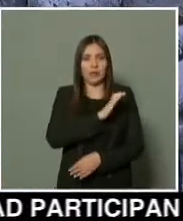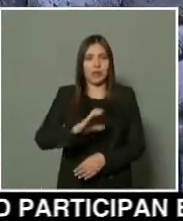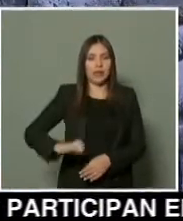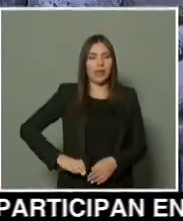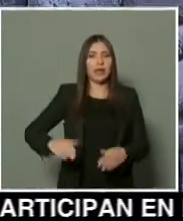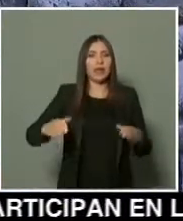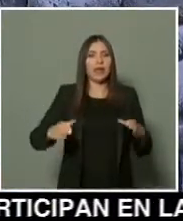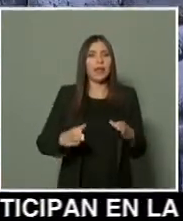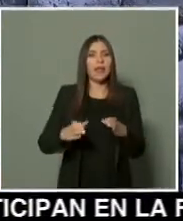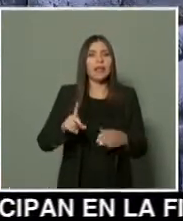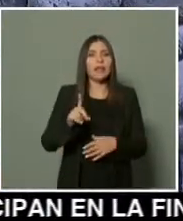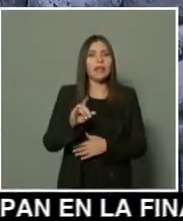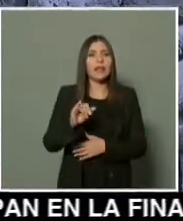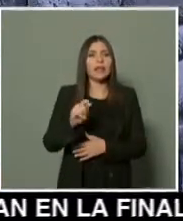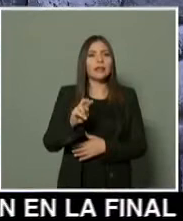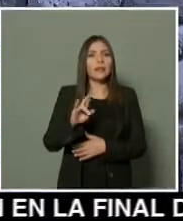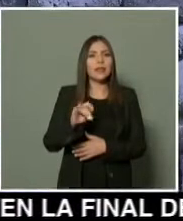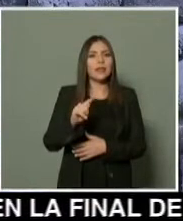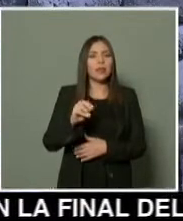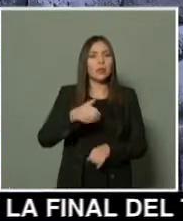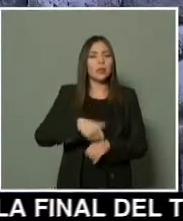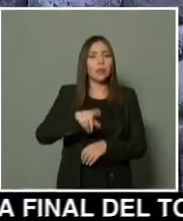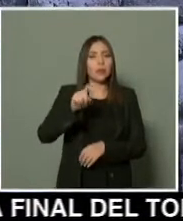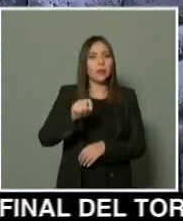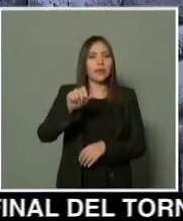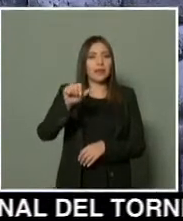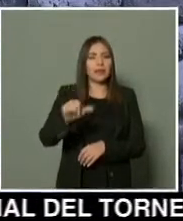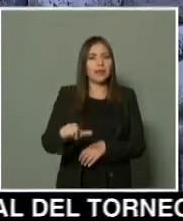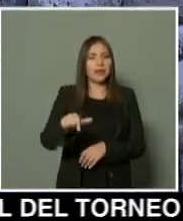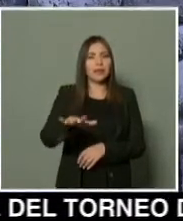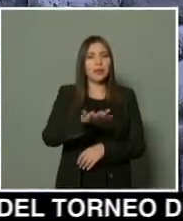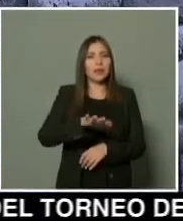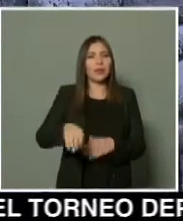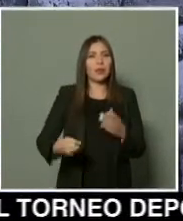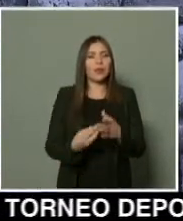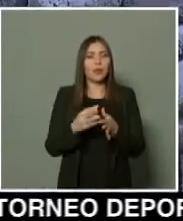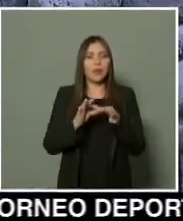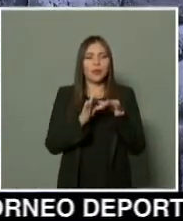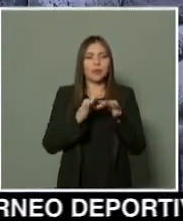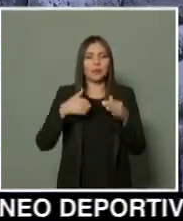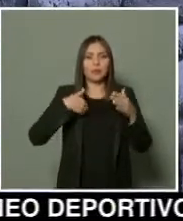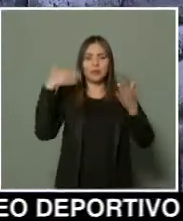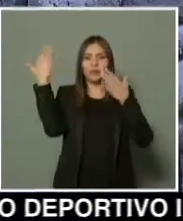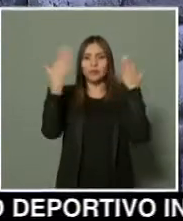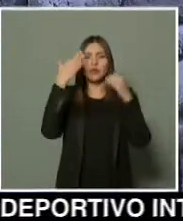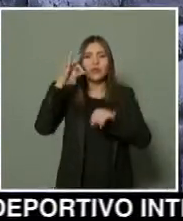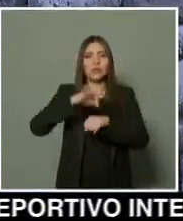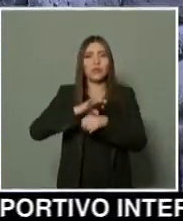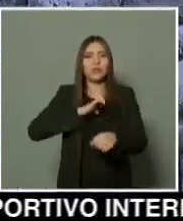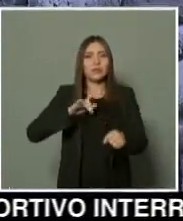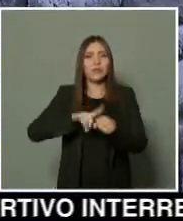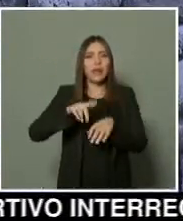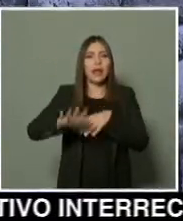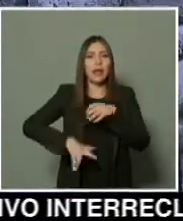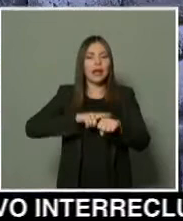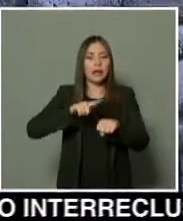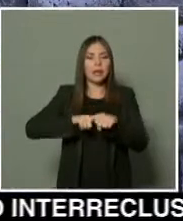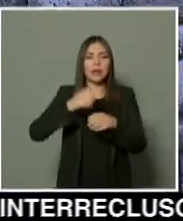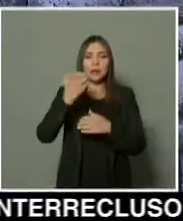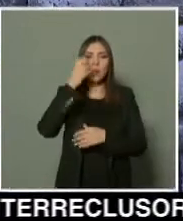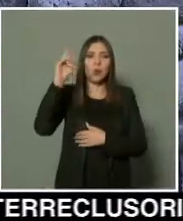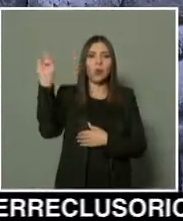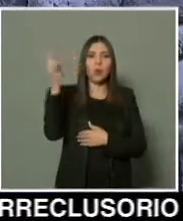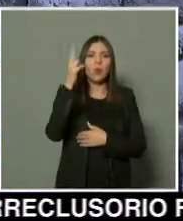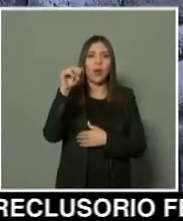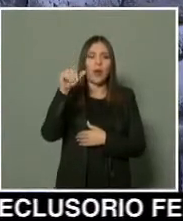legislar el cumplimiento del reglamento del uso del suelo, impulsar programas para las nuevas construcciones que sean autosustentables,